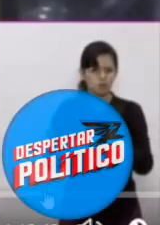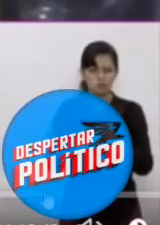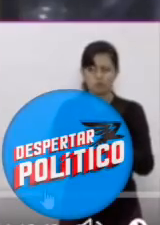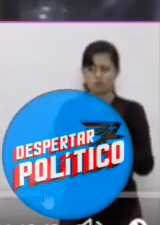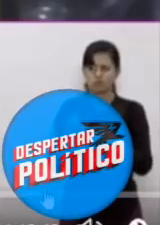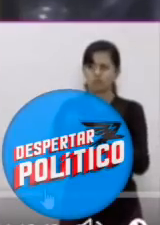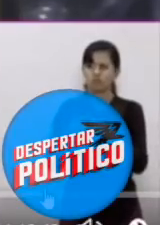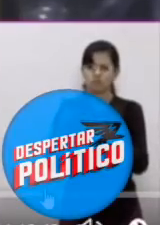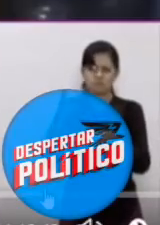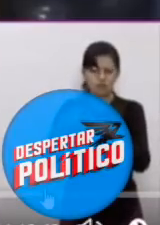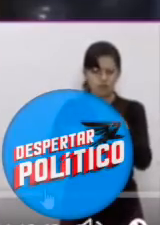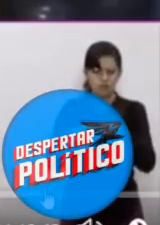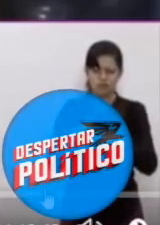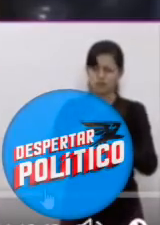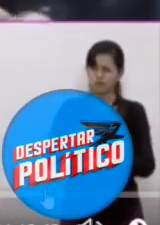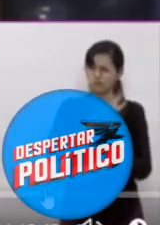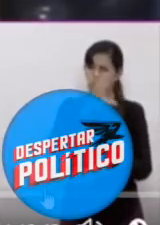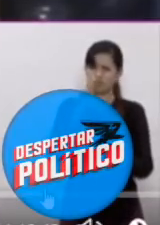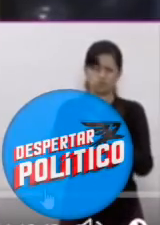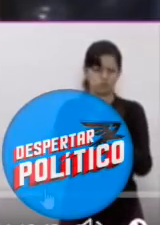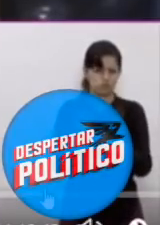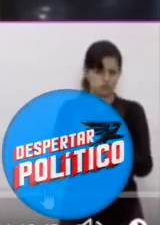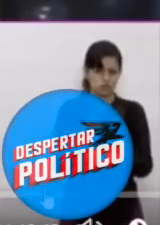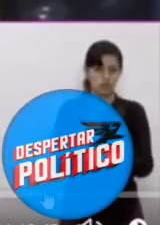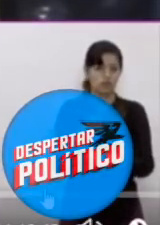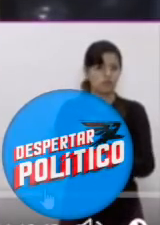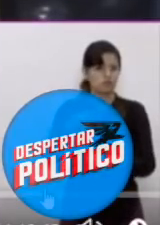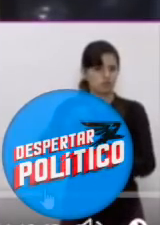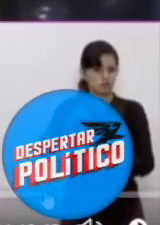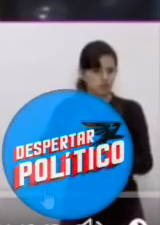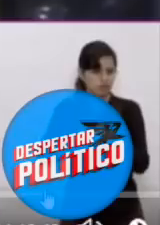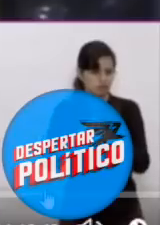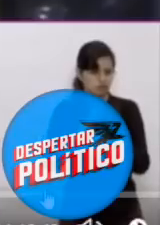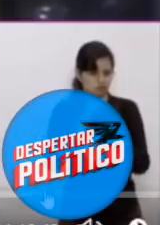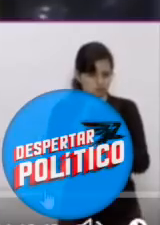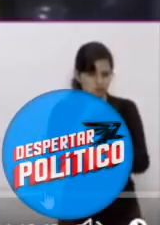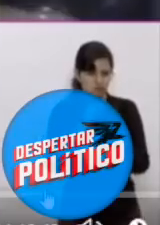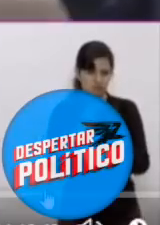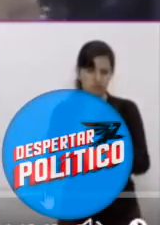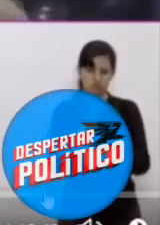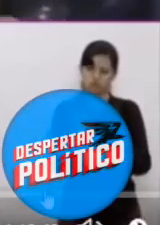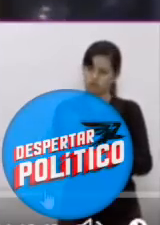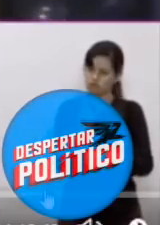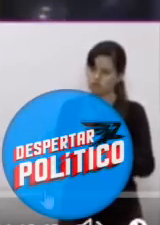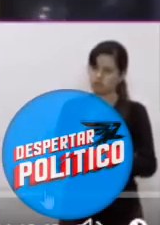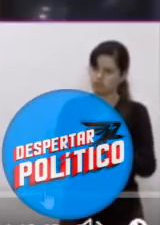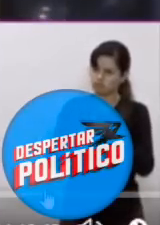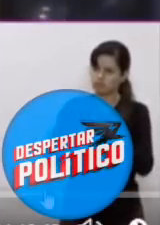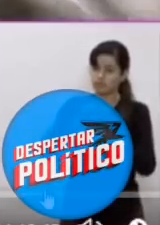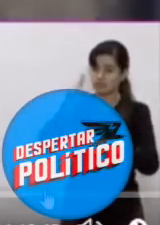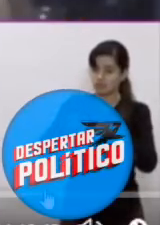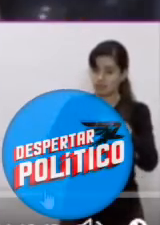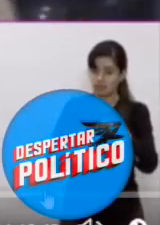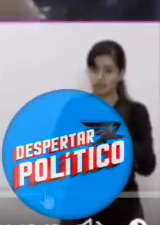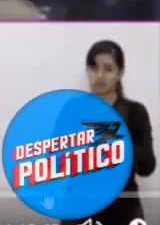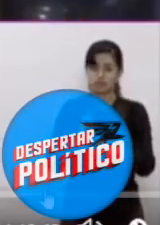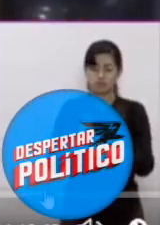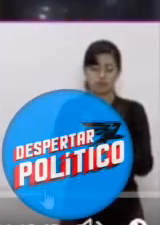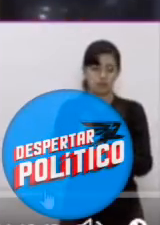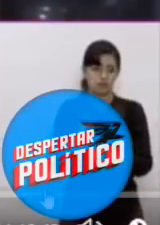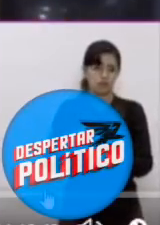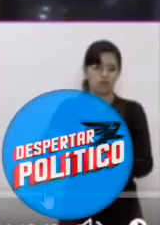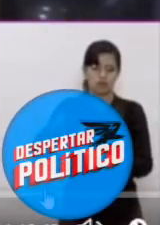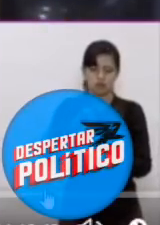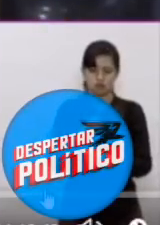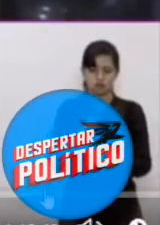claramente que tenemos que atacar la corrupción ahí he dicho claramente que debemos prevenir el lavado de dinero que